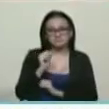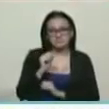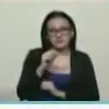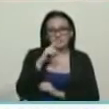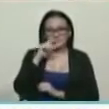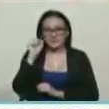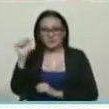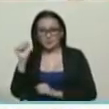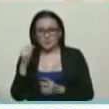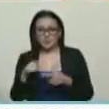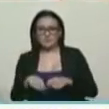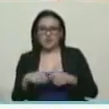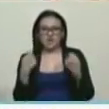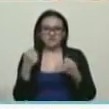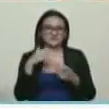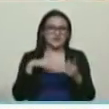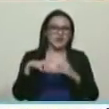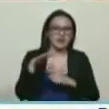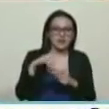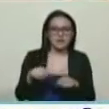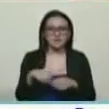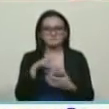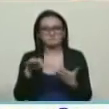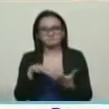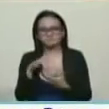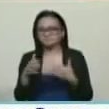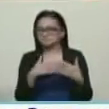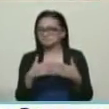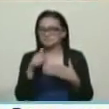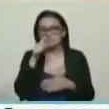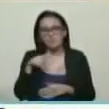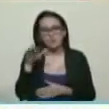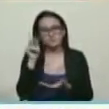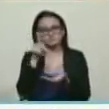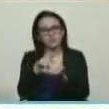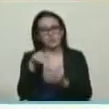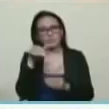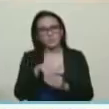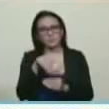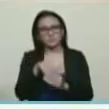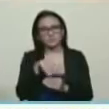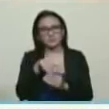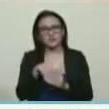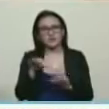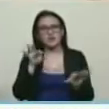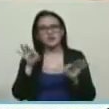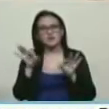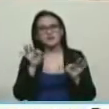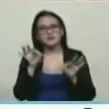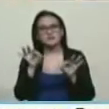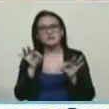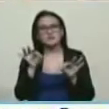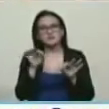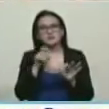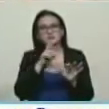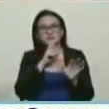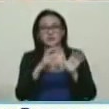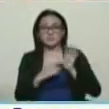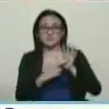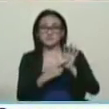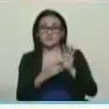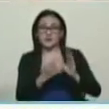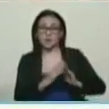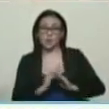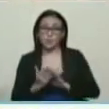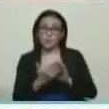de Estado, de violencia generalizada, el pueblo en la calle votando para elegir a quien va a estar al lado de él, al lado de su